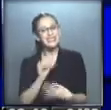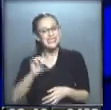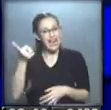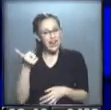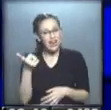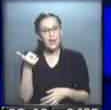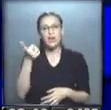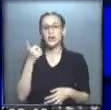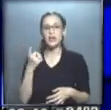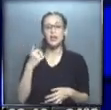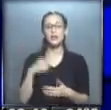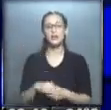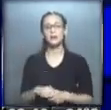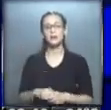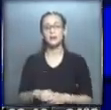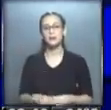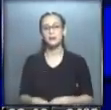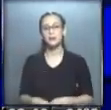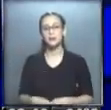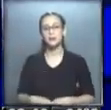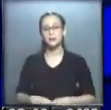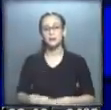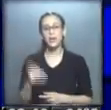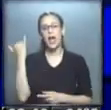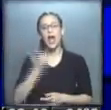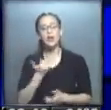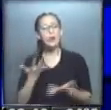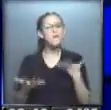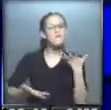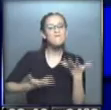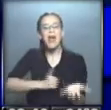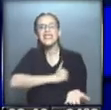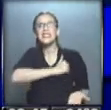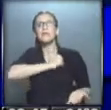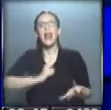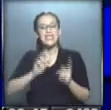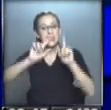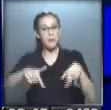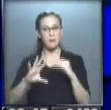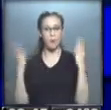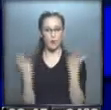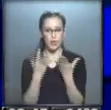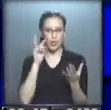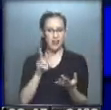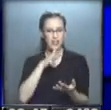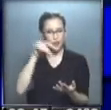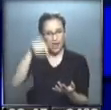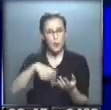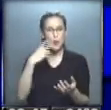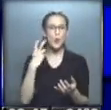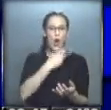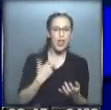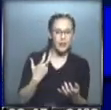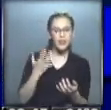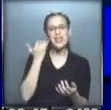vienen entornados por un 4-0 frente a Bolivia, abren una mínima esperanza de poder clasificarse ellos también al Mundial, aunque hoy están prácticamente afuera,